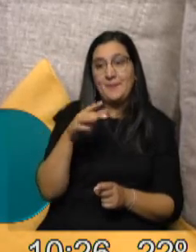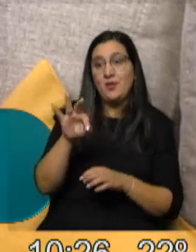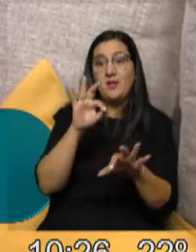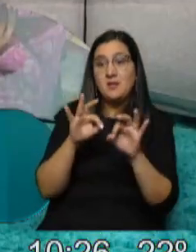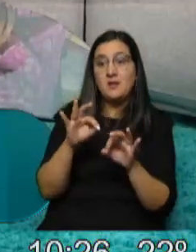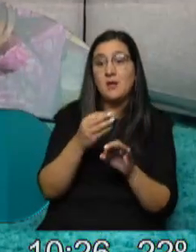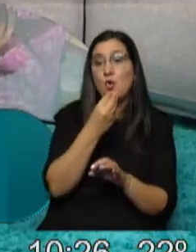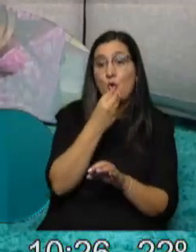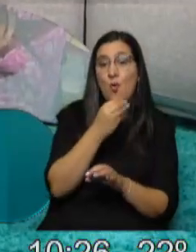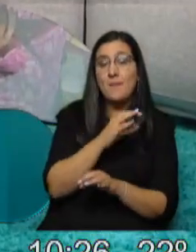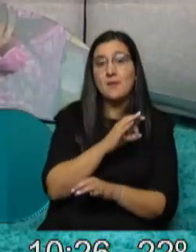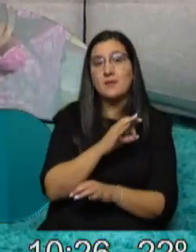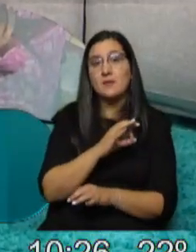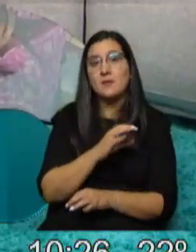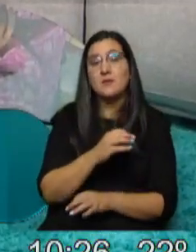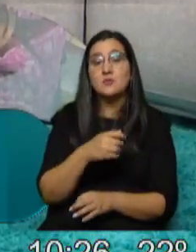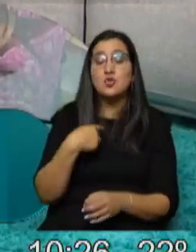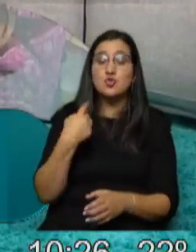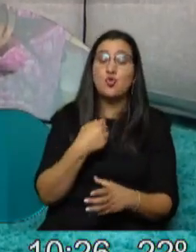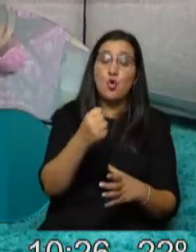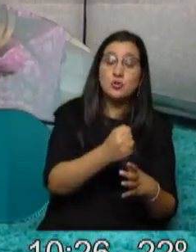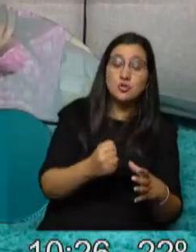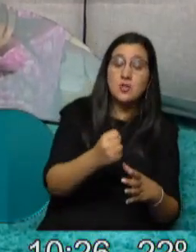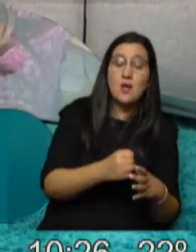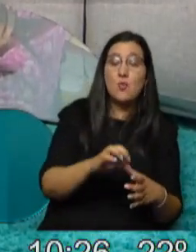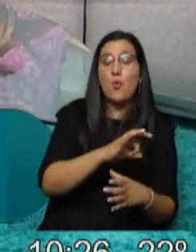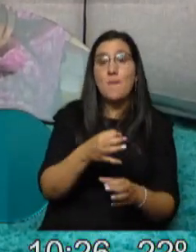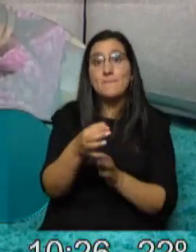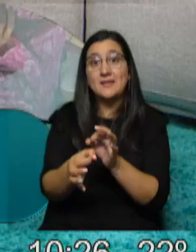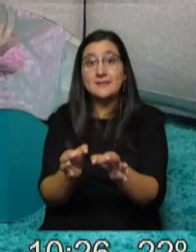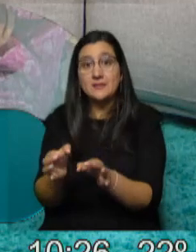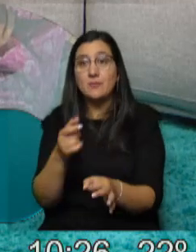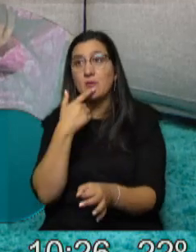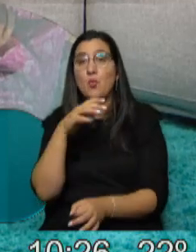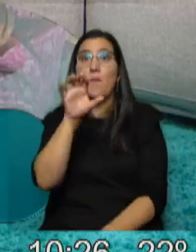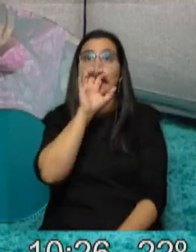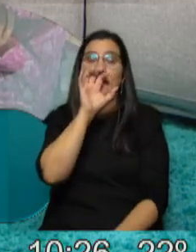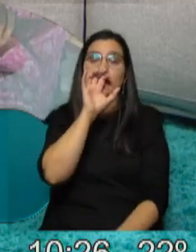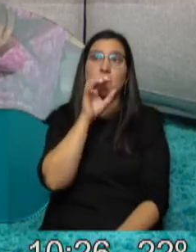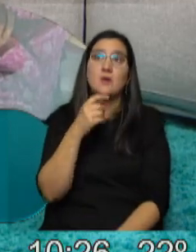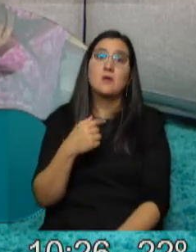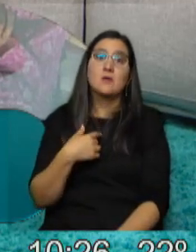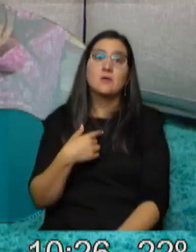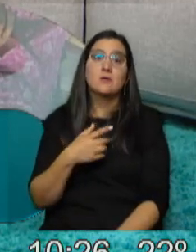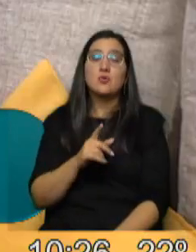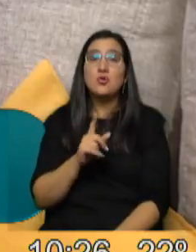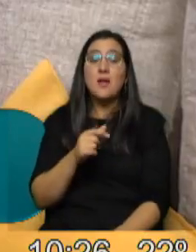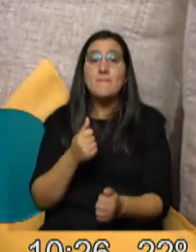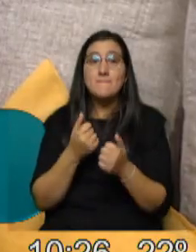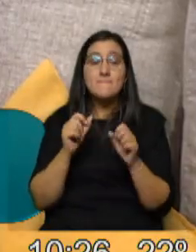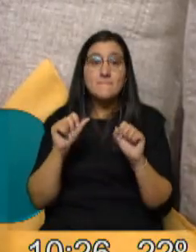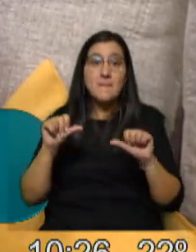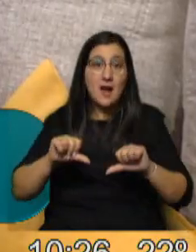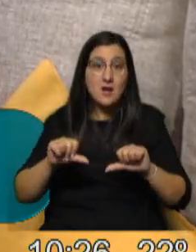vamos a dar de comer, si le vamos a dar de comer nuestra comida o le vamos a dar... Porque también después empiezan ciertos problemas. Un perro que nosotros le damos... No está mal que coman la